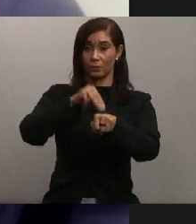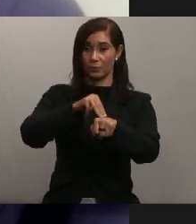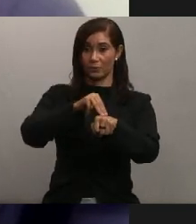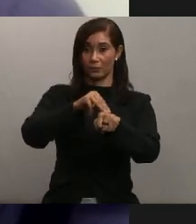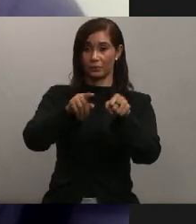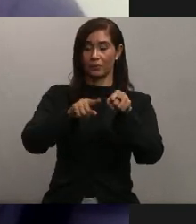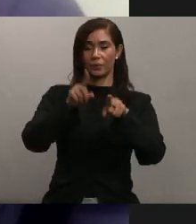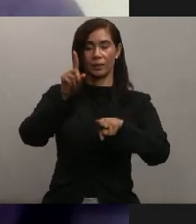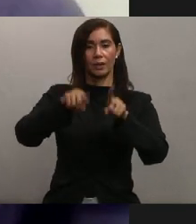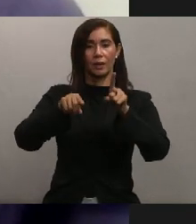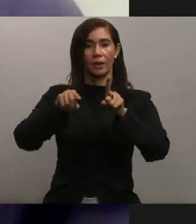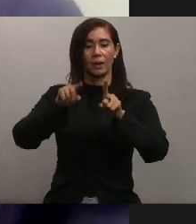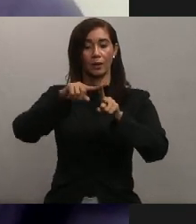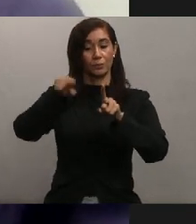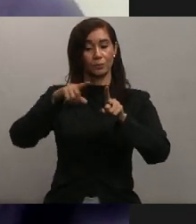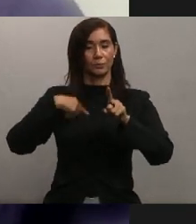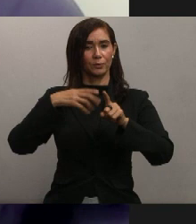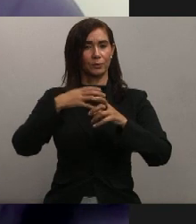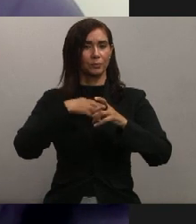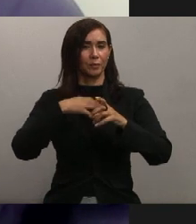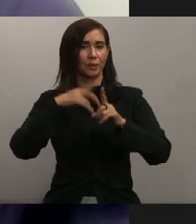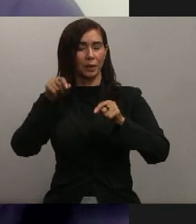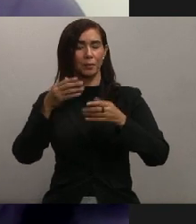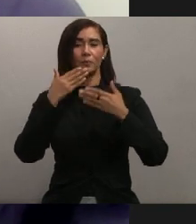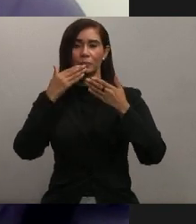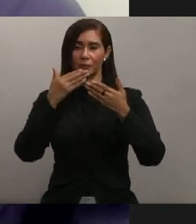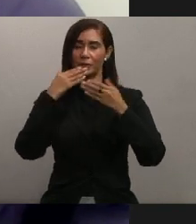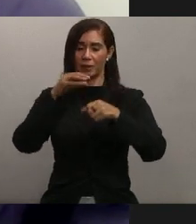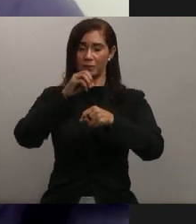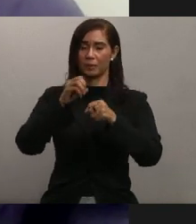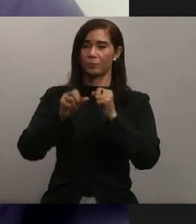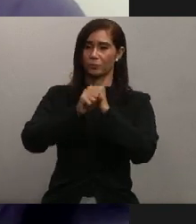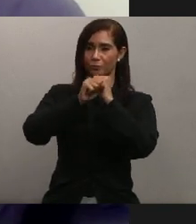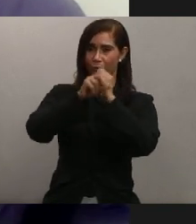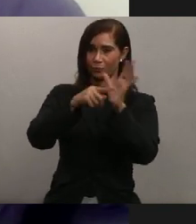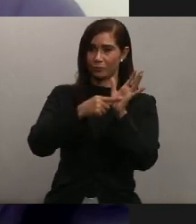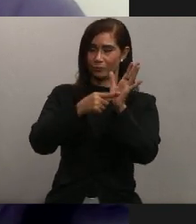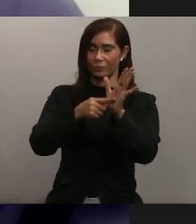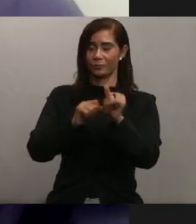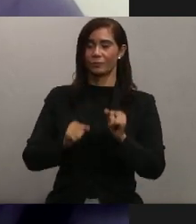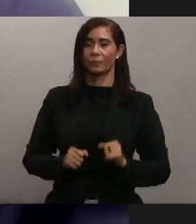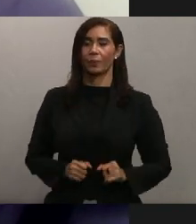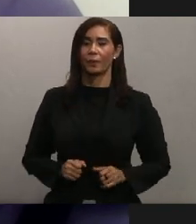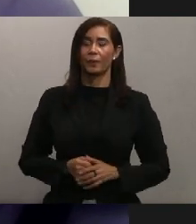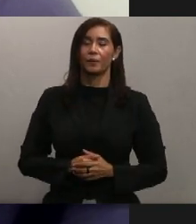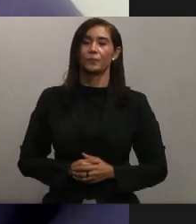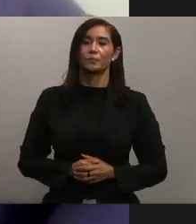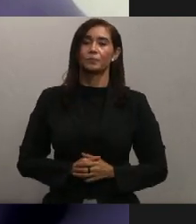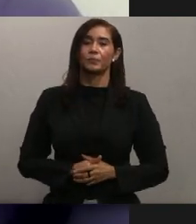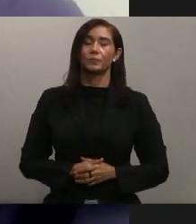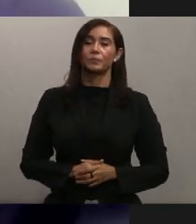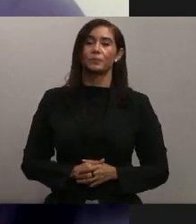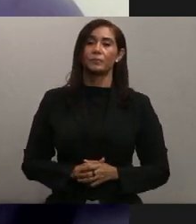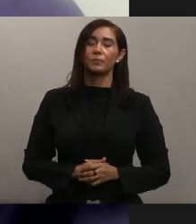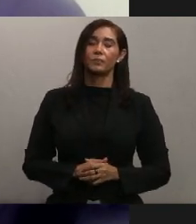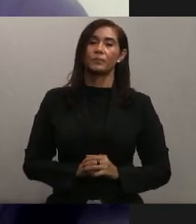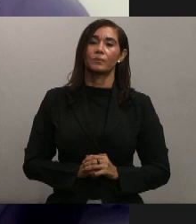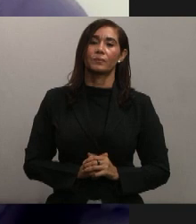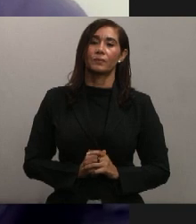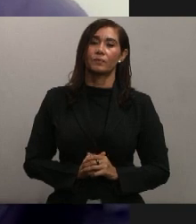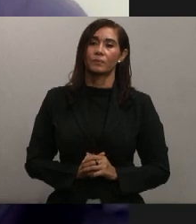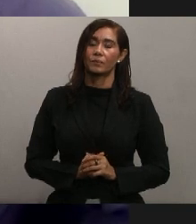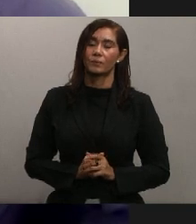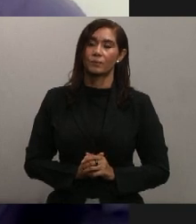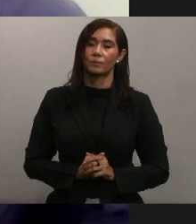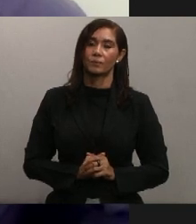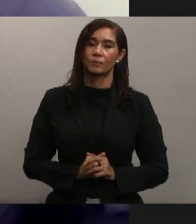colegas hacemos referencia a esa información. Gracias por esa acogida de nuestra petición. Ministro, con relación a